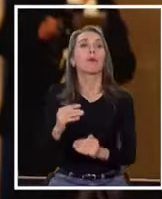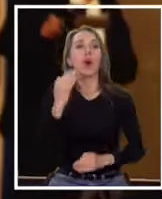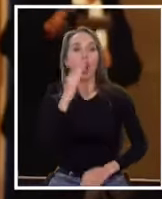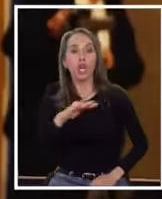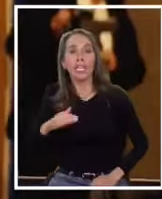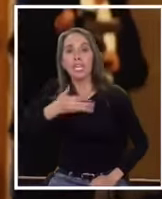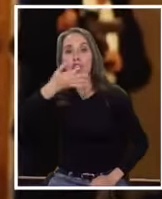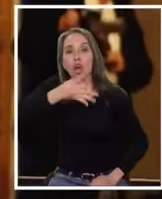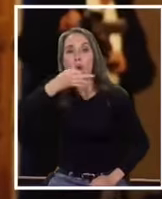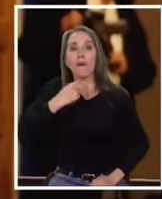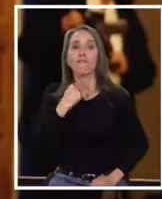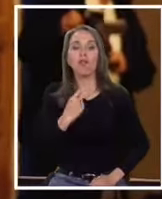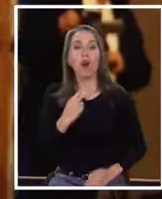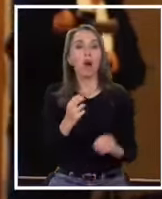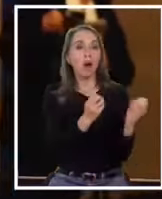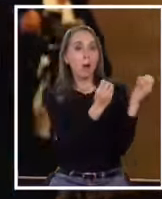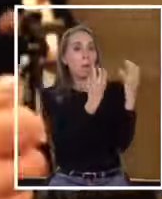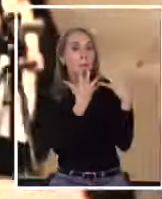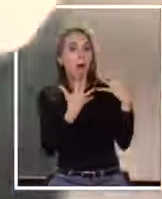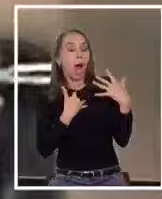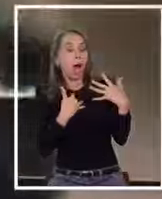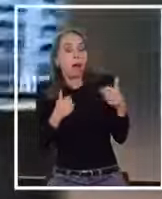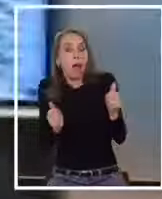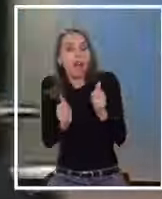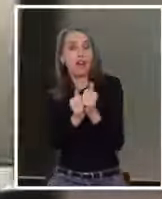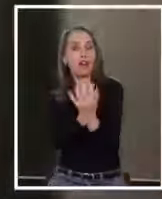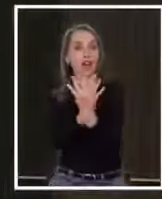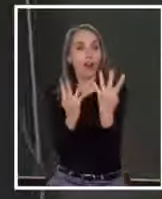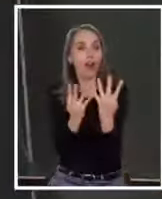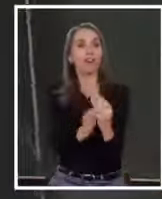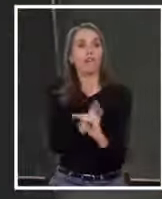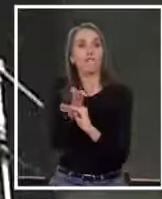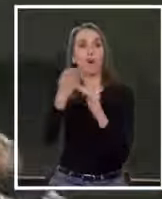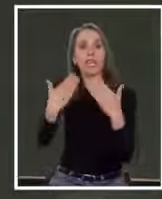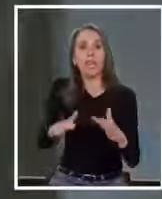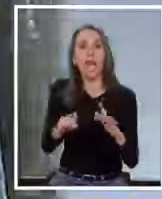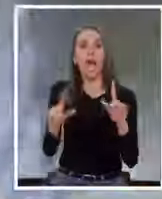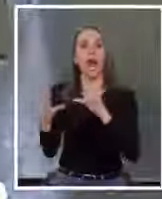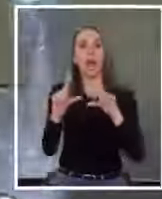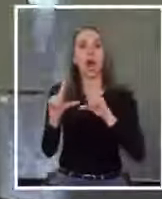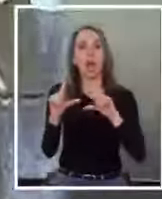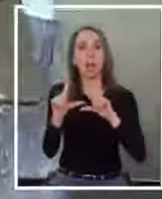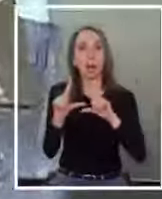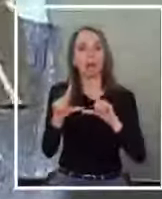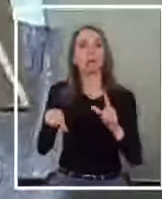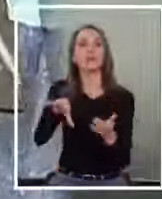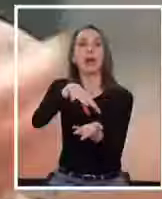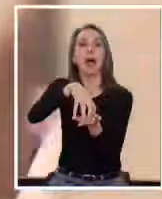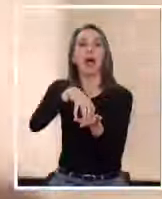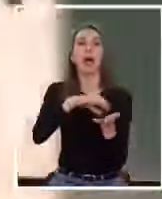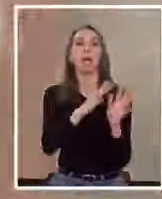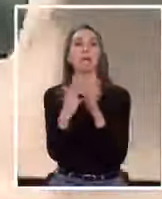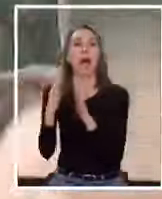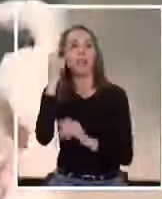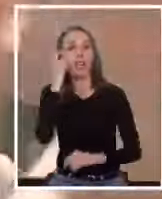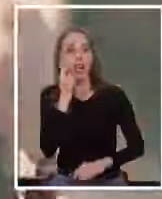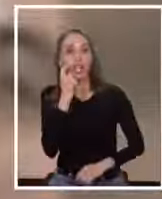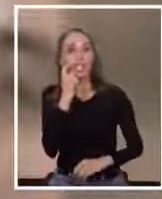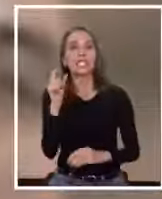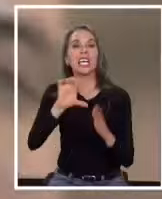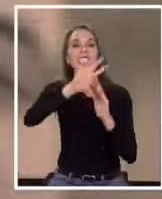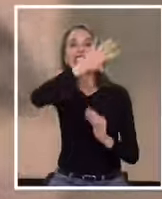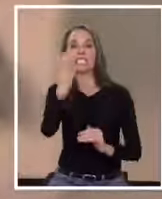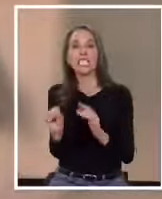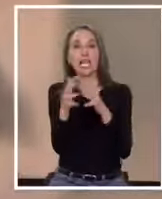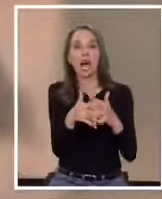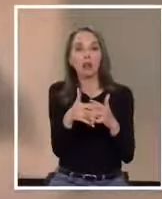nosotros es muy mágico poder estar con ellos. O aquí los tiene, estuvieron en Lollapalooza, en el Parque O'Higgins, no, en Chicago, y